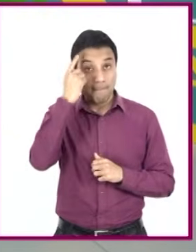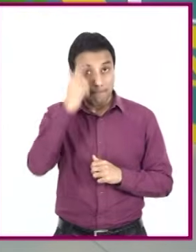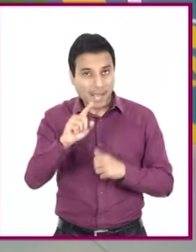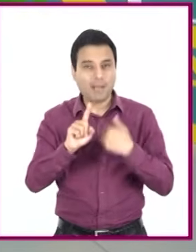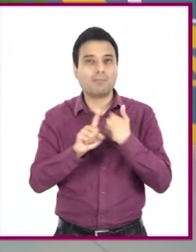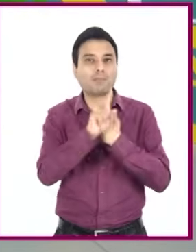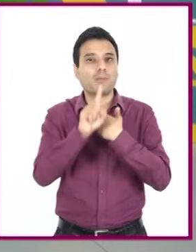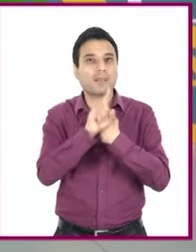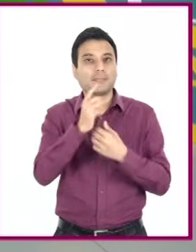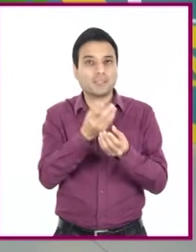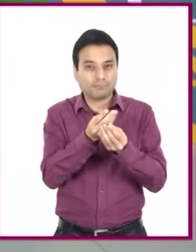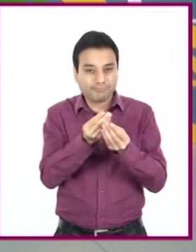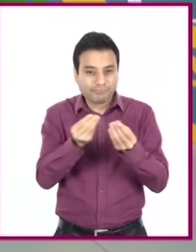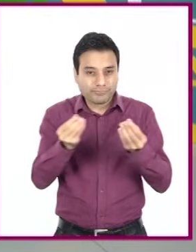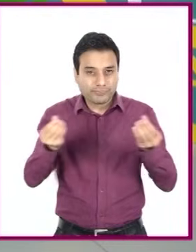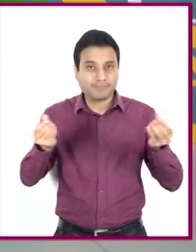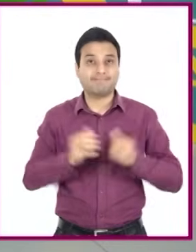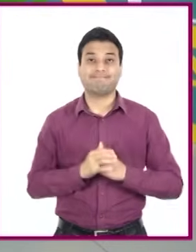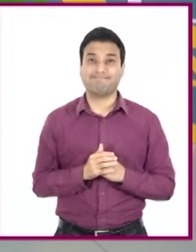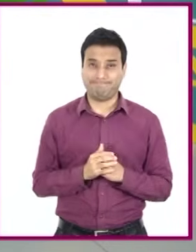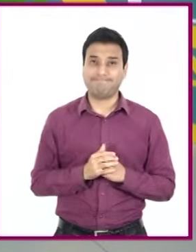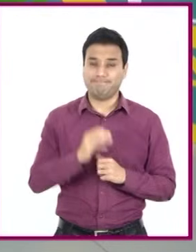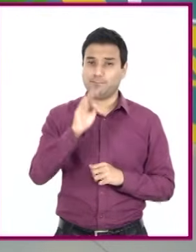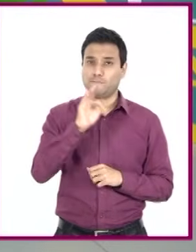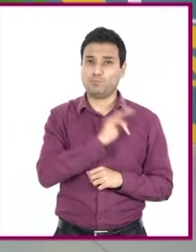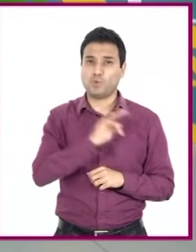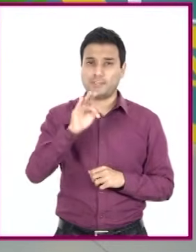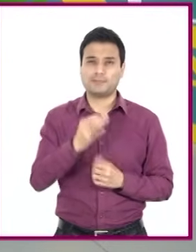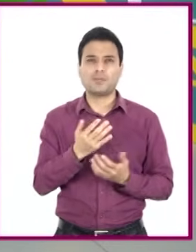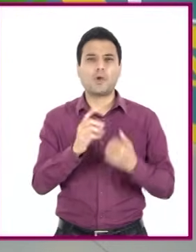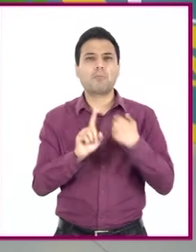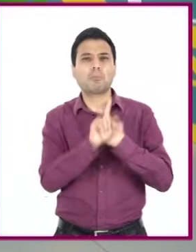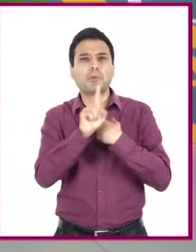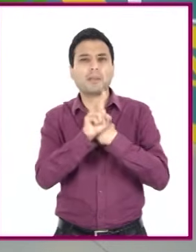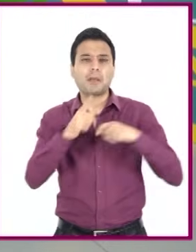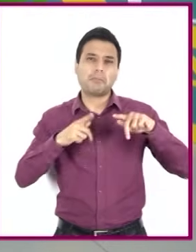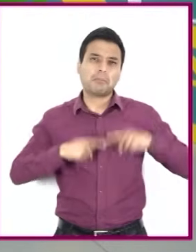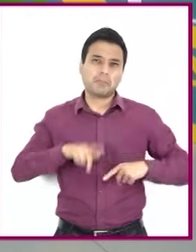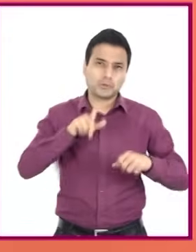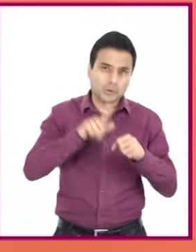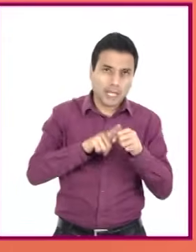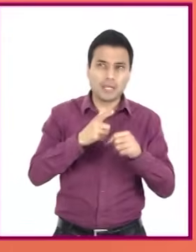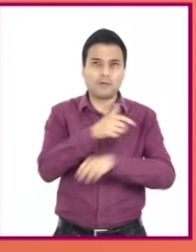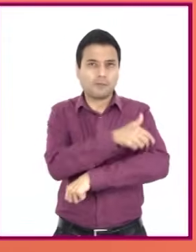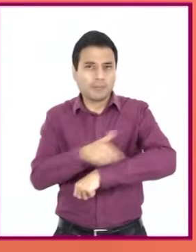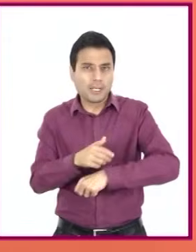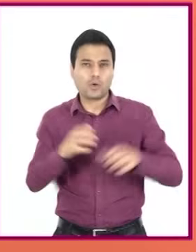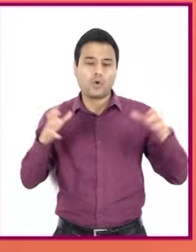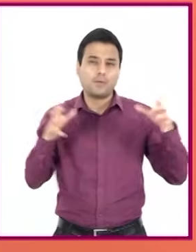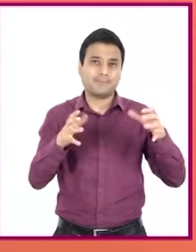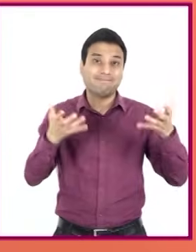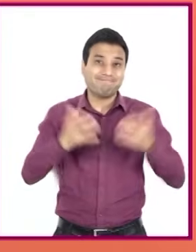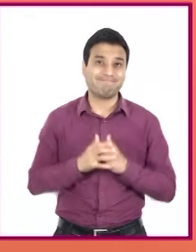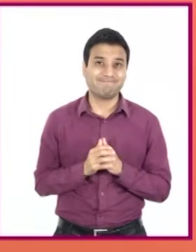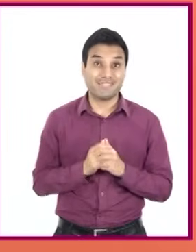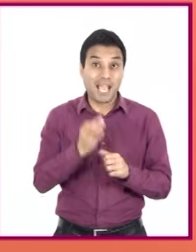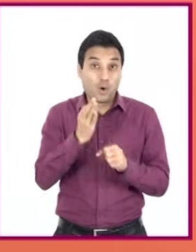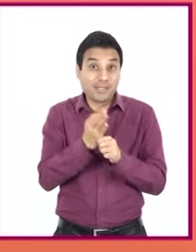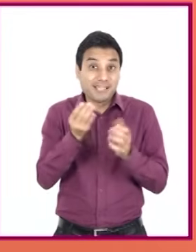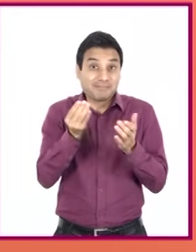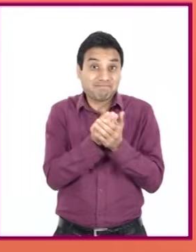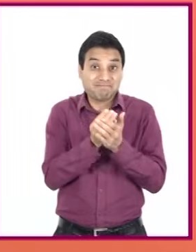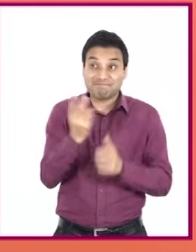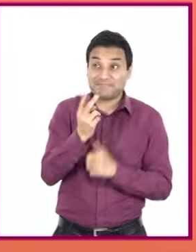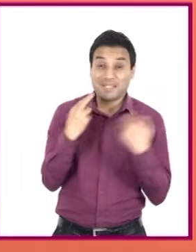problemática que afecte a nuestro ámbito personal, familiar, escolar o social. En esta sesión los maestros